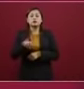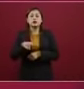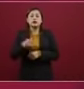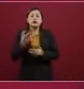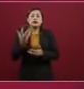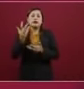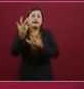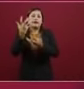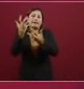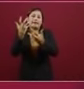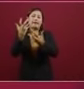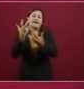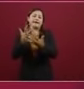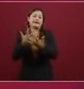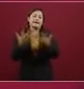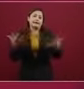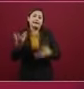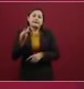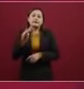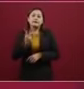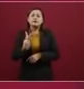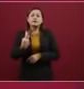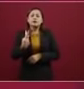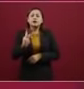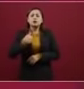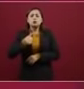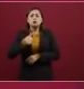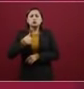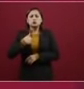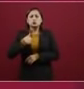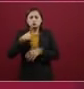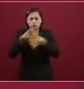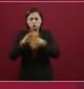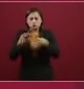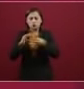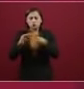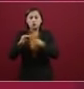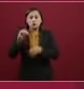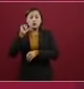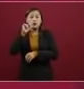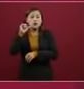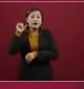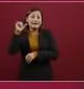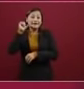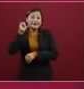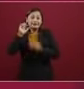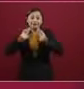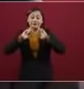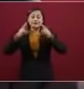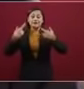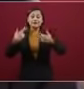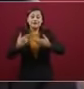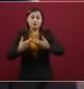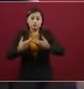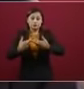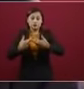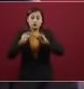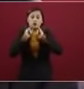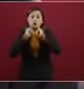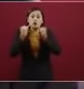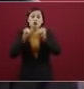pero quiero decir que en la reunión que tuvimos ayer en la Junta de Coordinación Política del